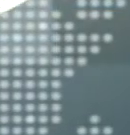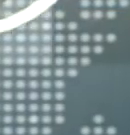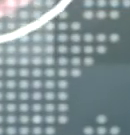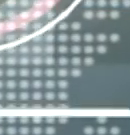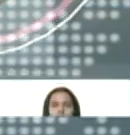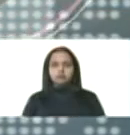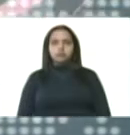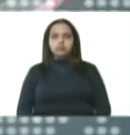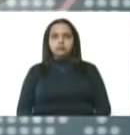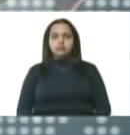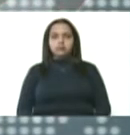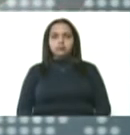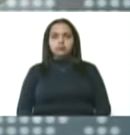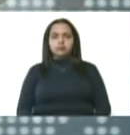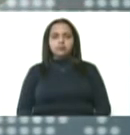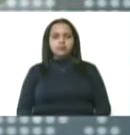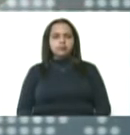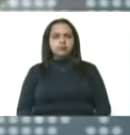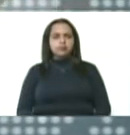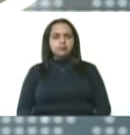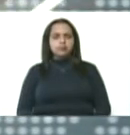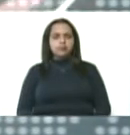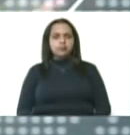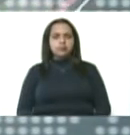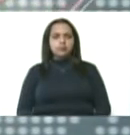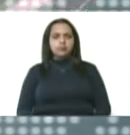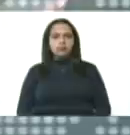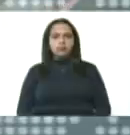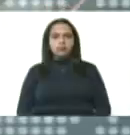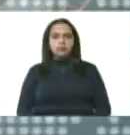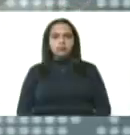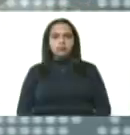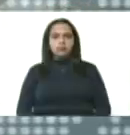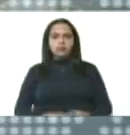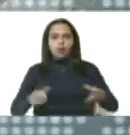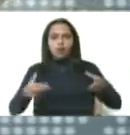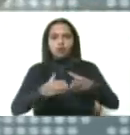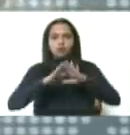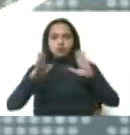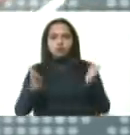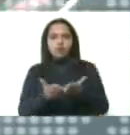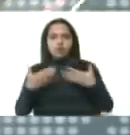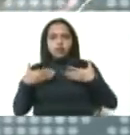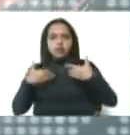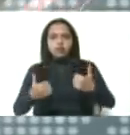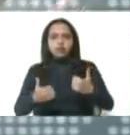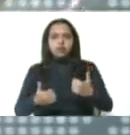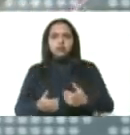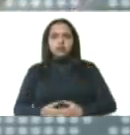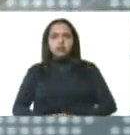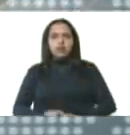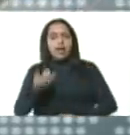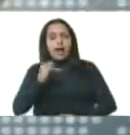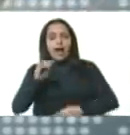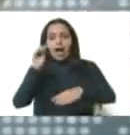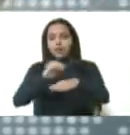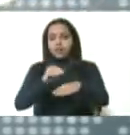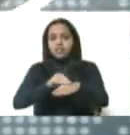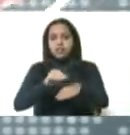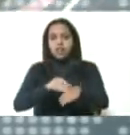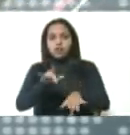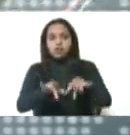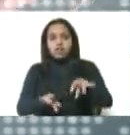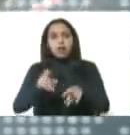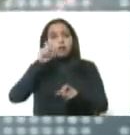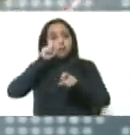mundo. Hoy habló otro director de la Organización Mundial de la Salud. Él está alertando con